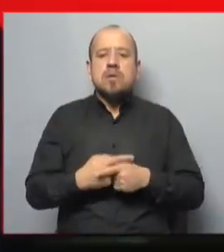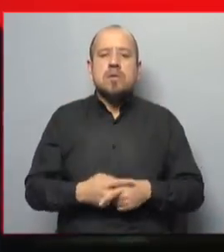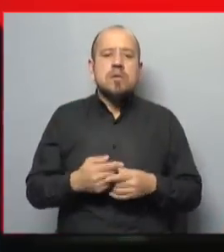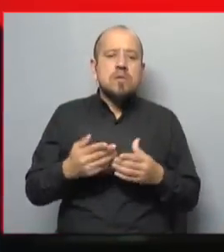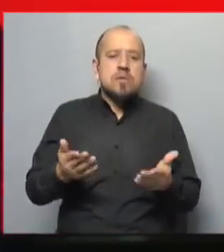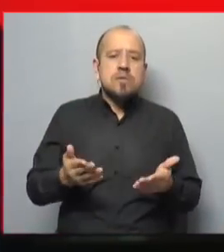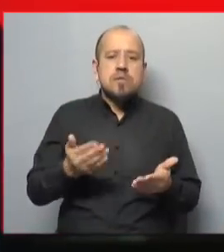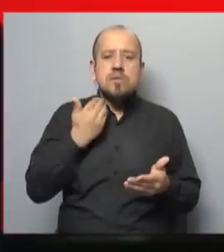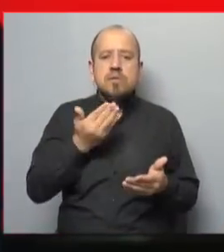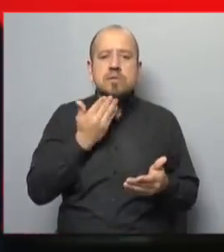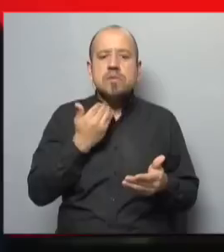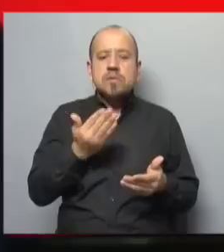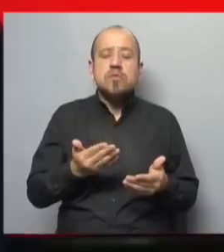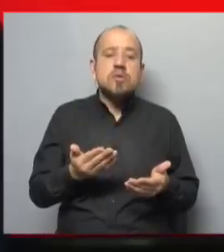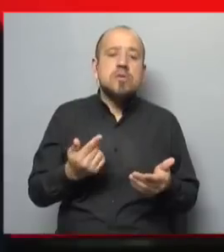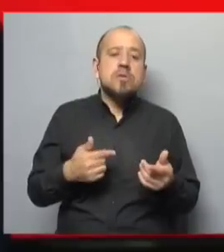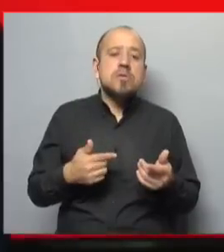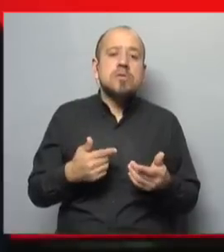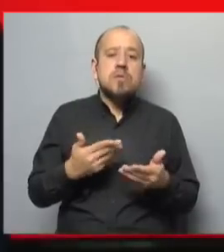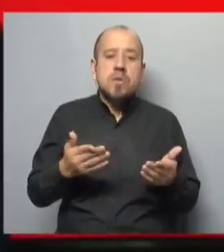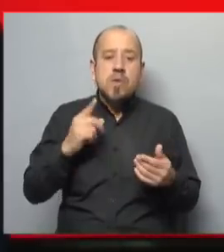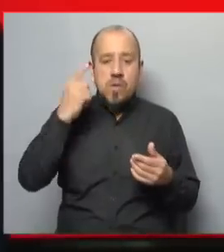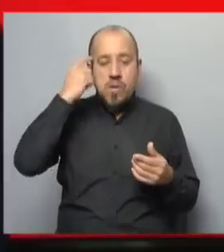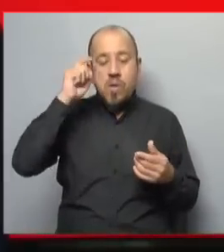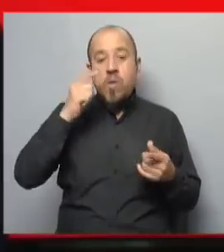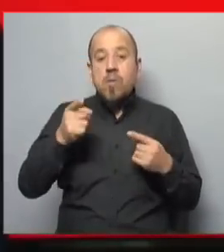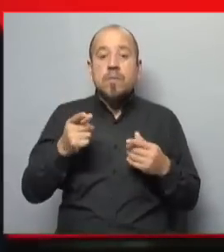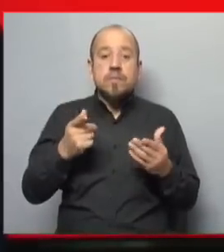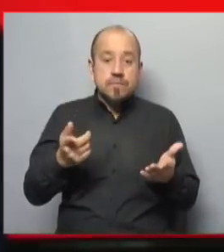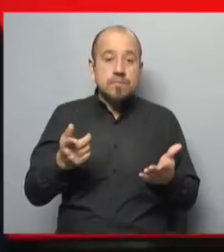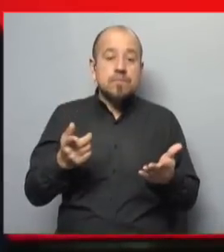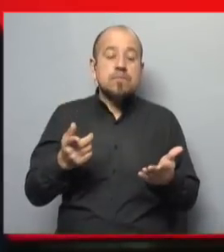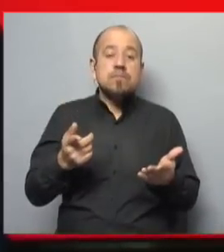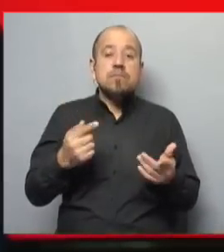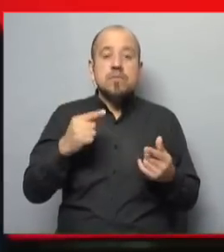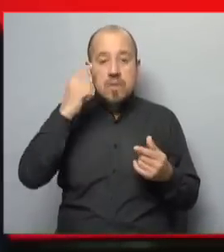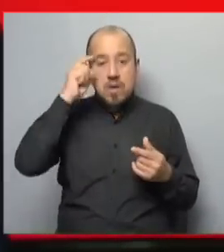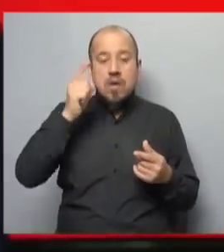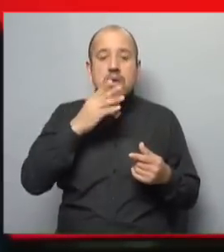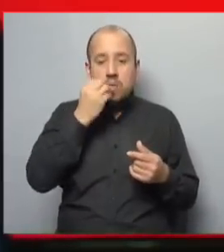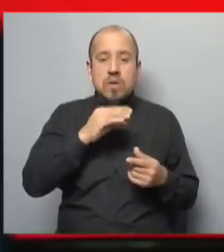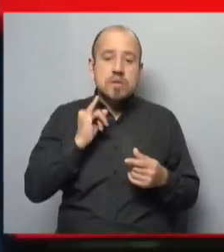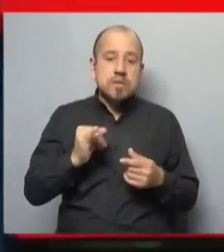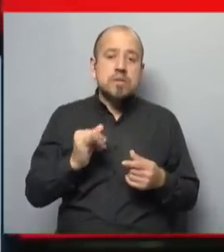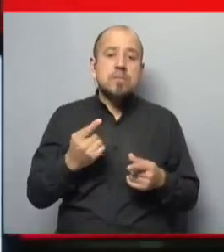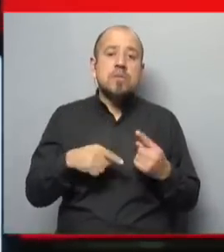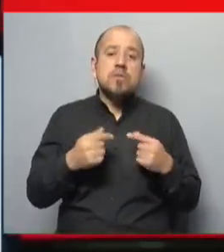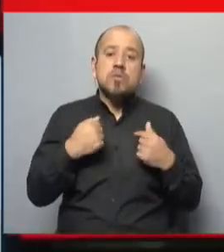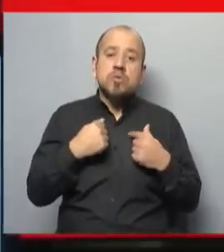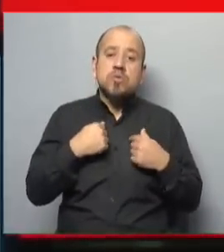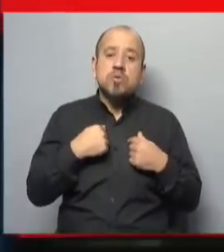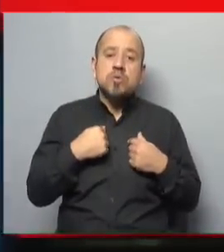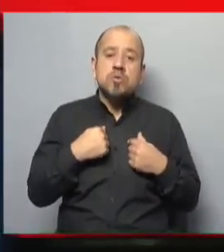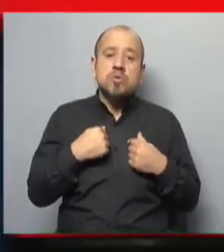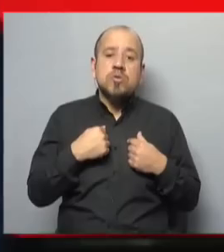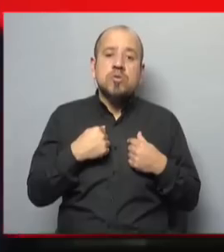sé no sé me parece como que la idea la intención fue buena pero no no termina de nosotros somos el país vuelve a